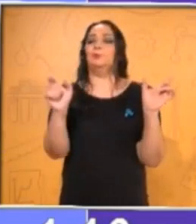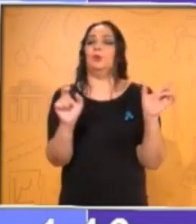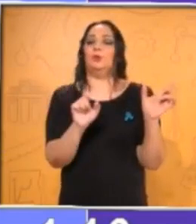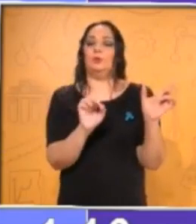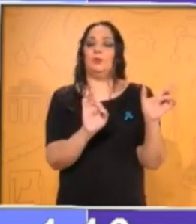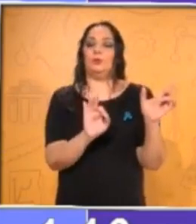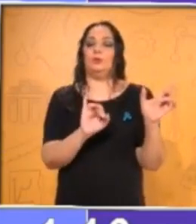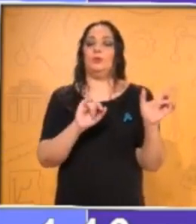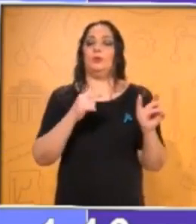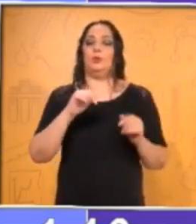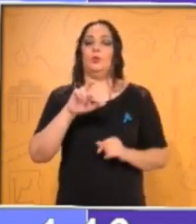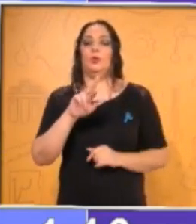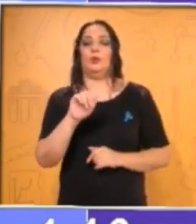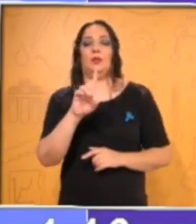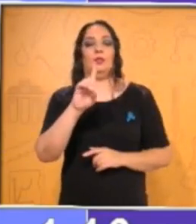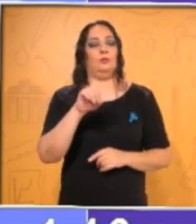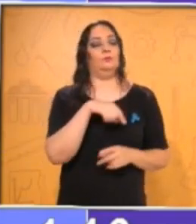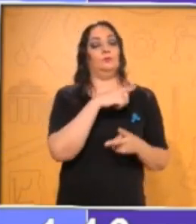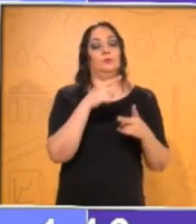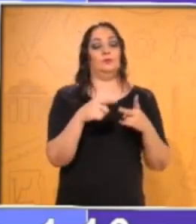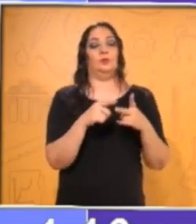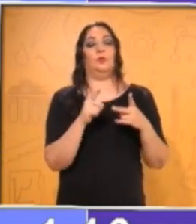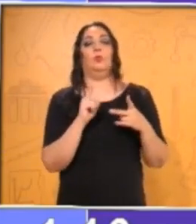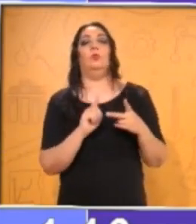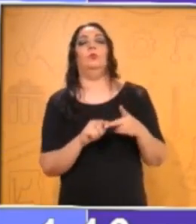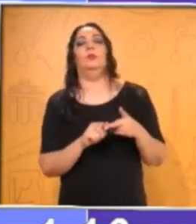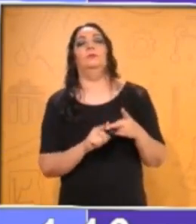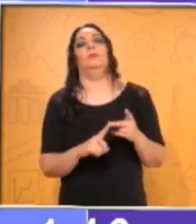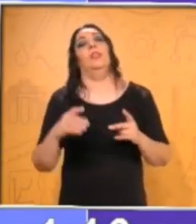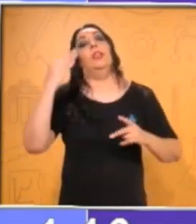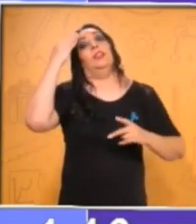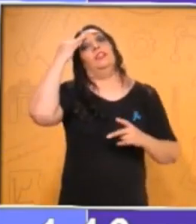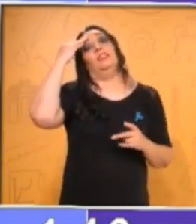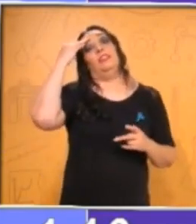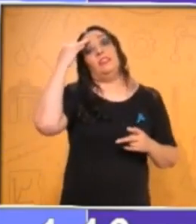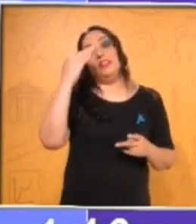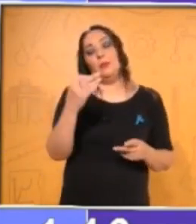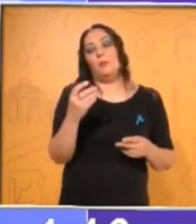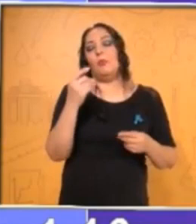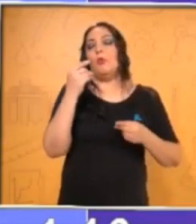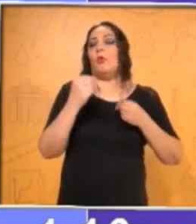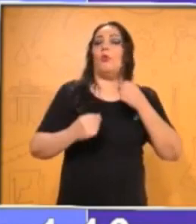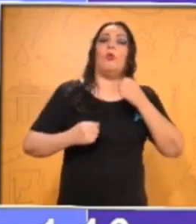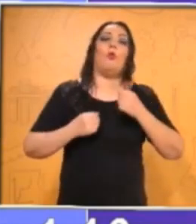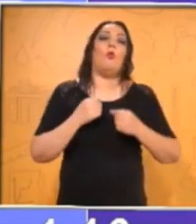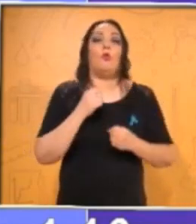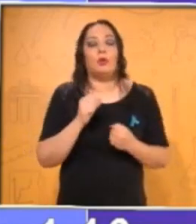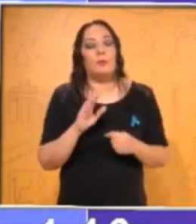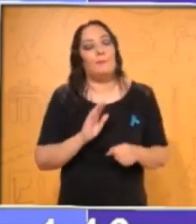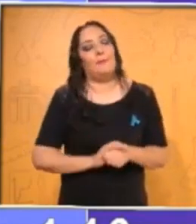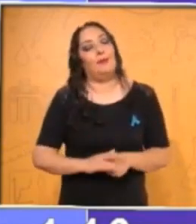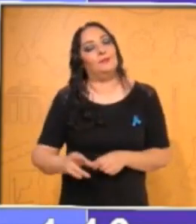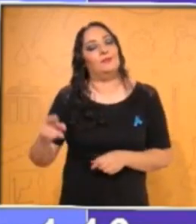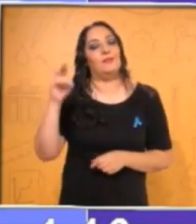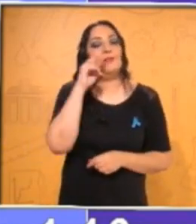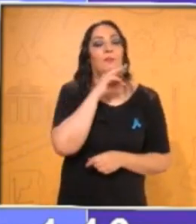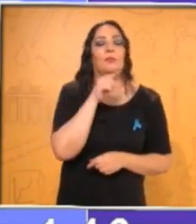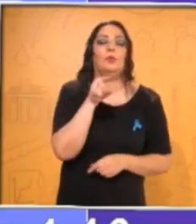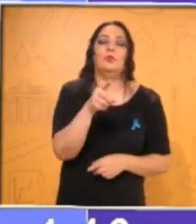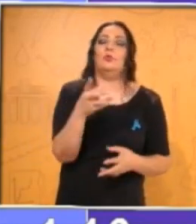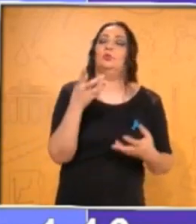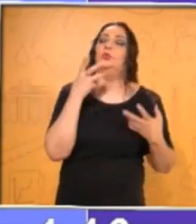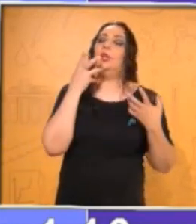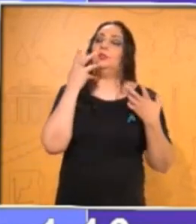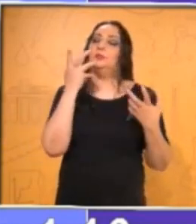Figurado. Y vamos con la segunda oración. Dice, el tiempo corre más rápido que tus deseos. Lo